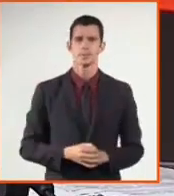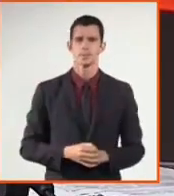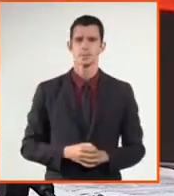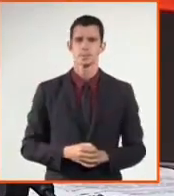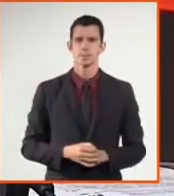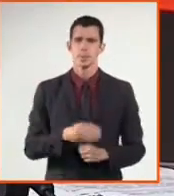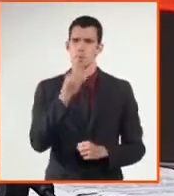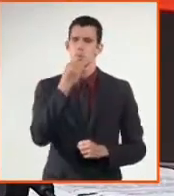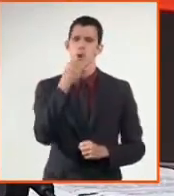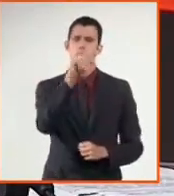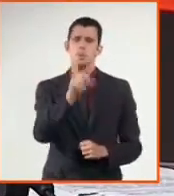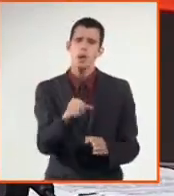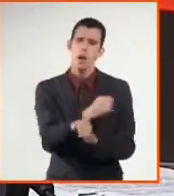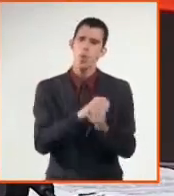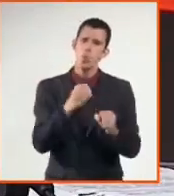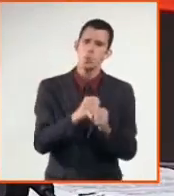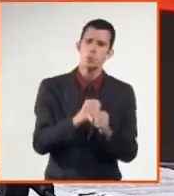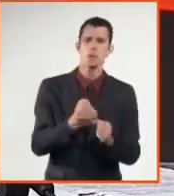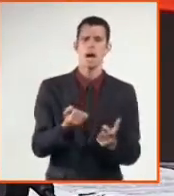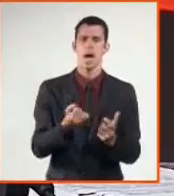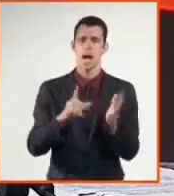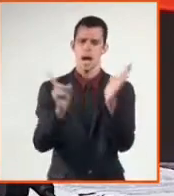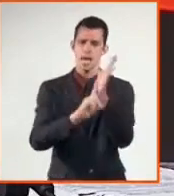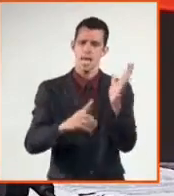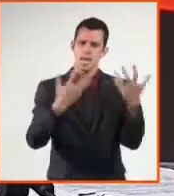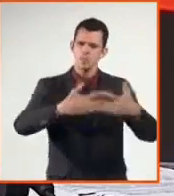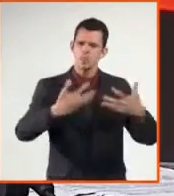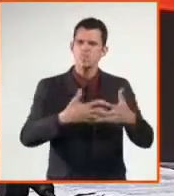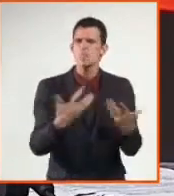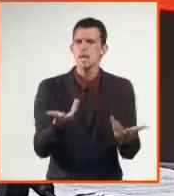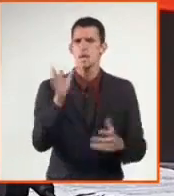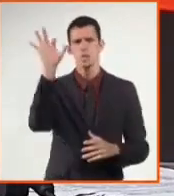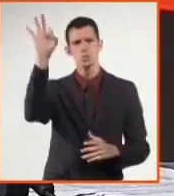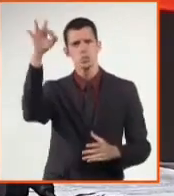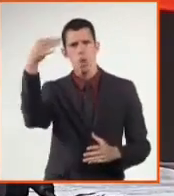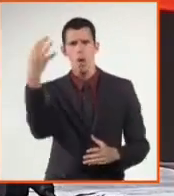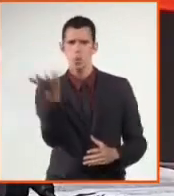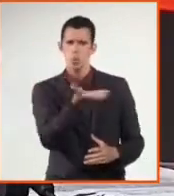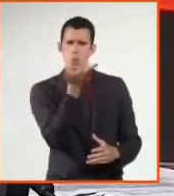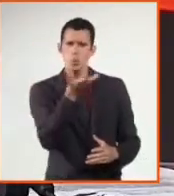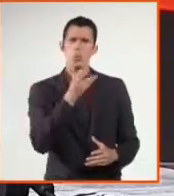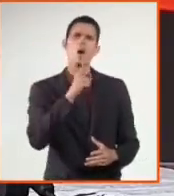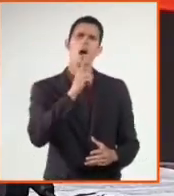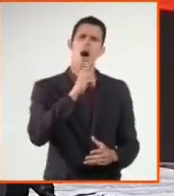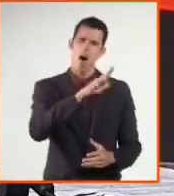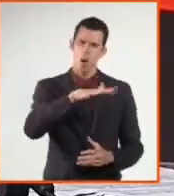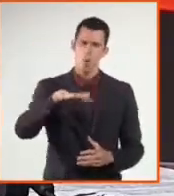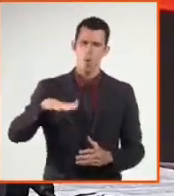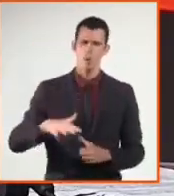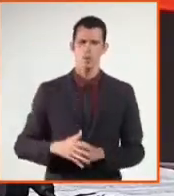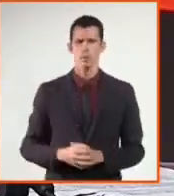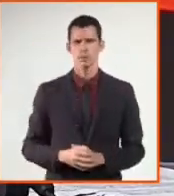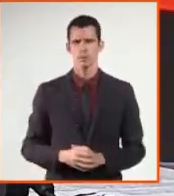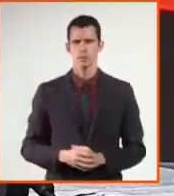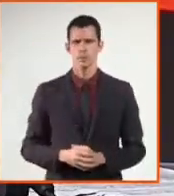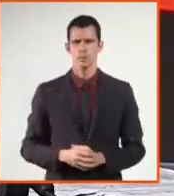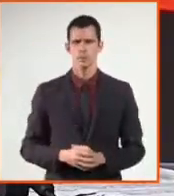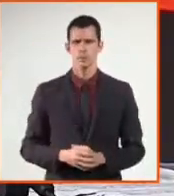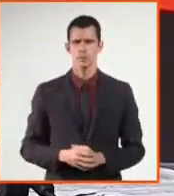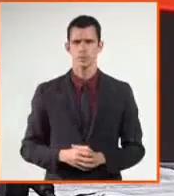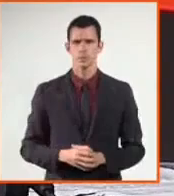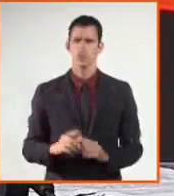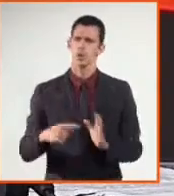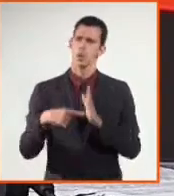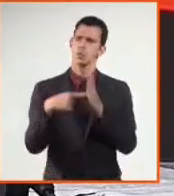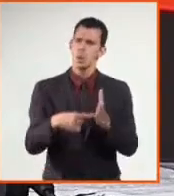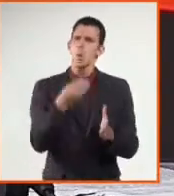4 a través de cuatro formas a partir de cuatro formas primero la importación de estas